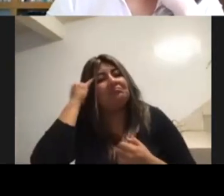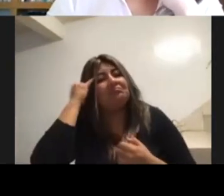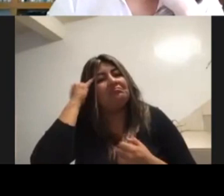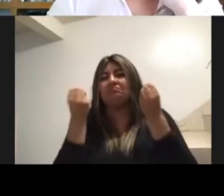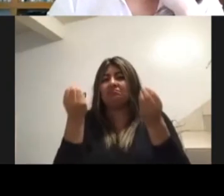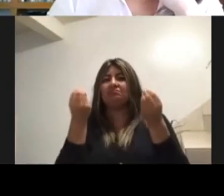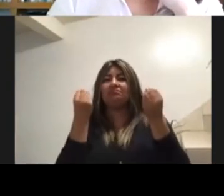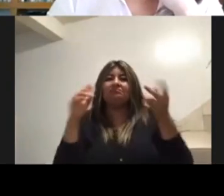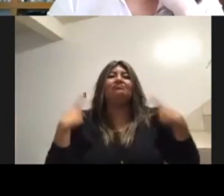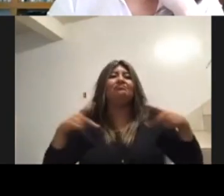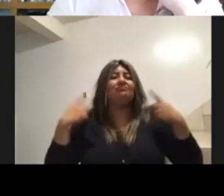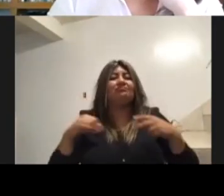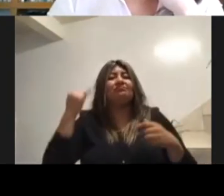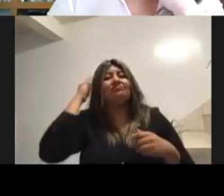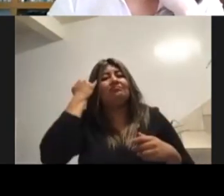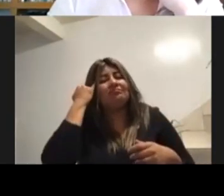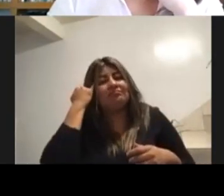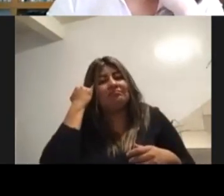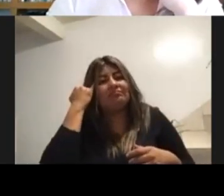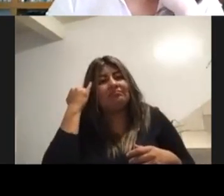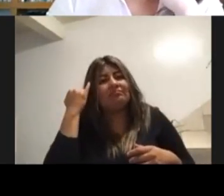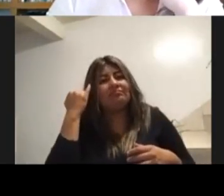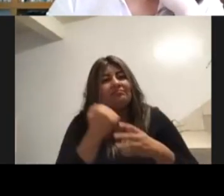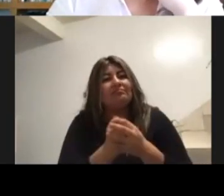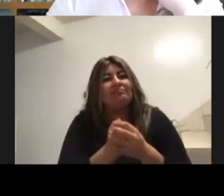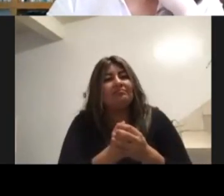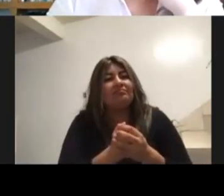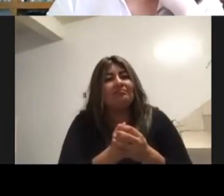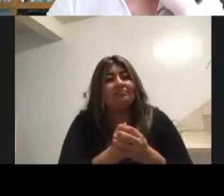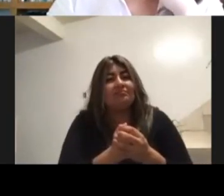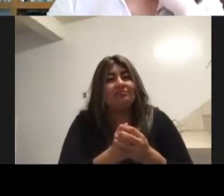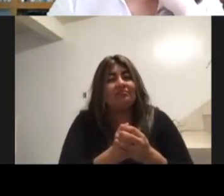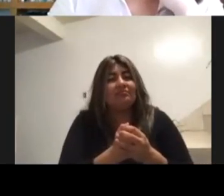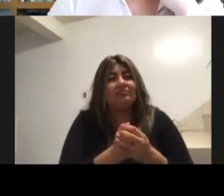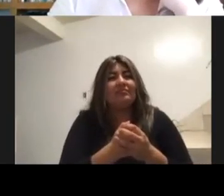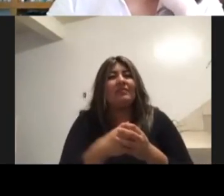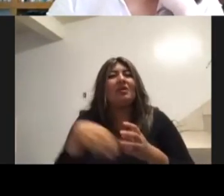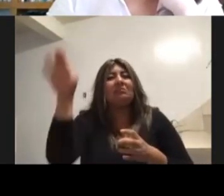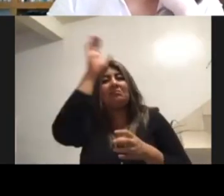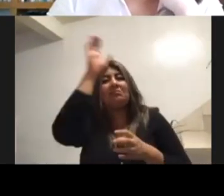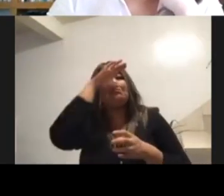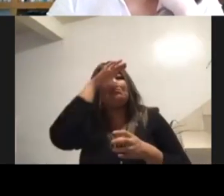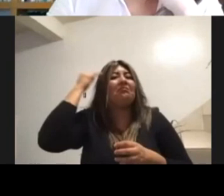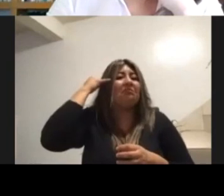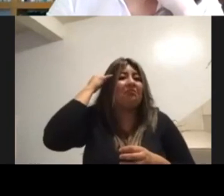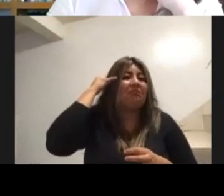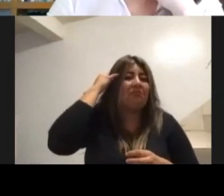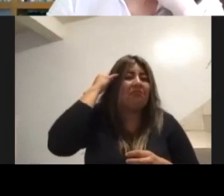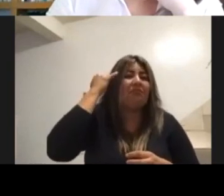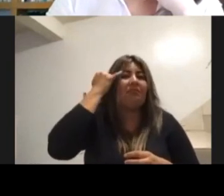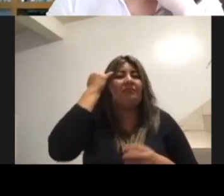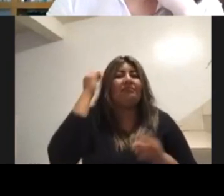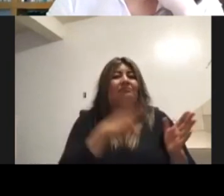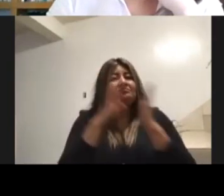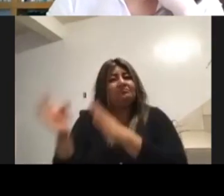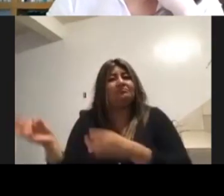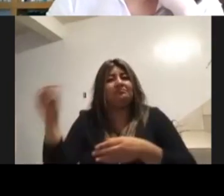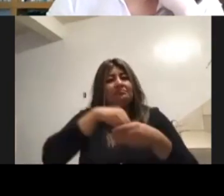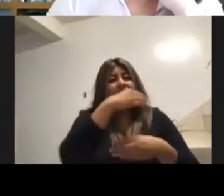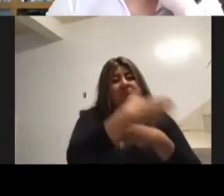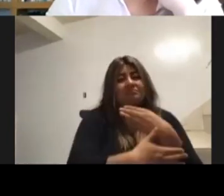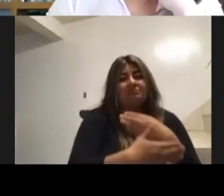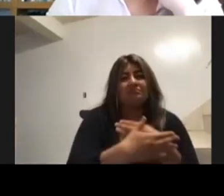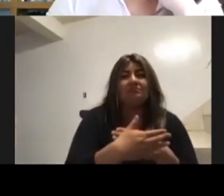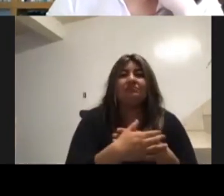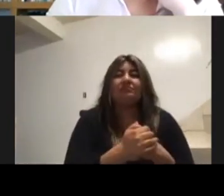regiones consideradas tradicionalmente como indígenas, como desde luego fuera de ellas y cada vez más en